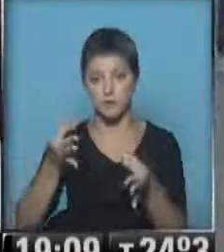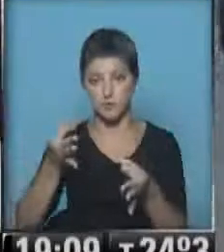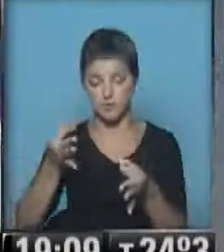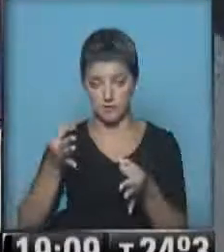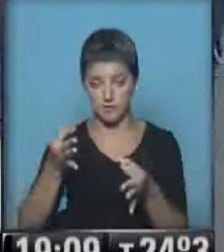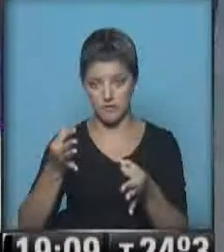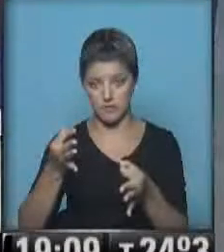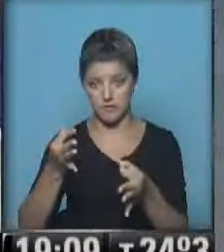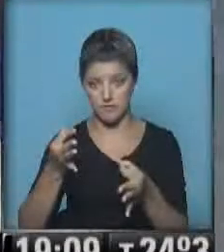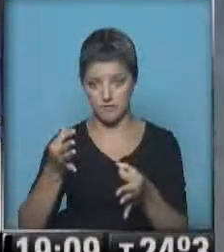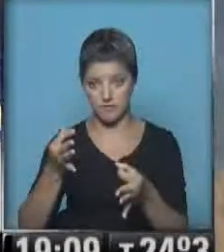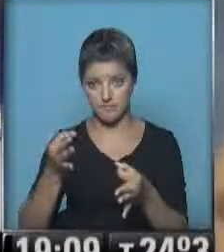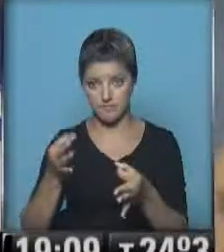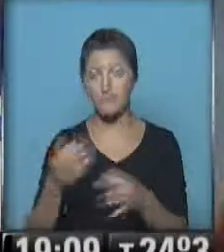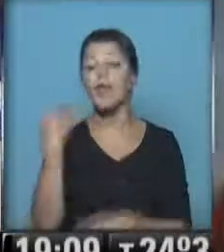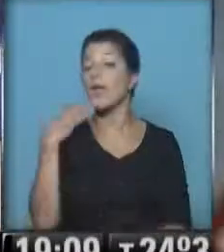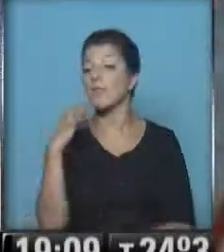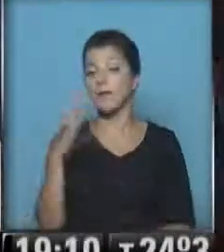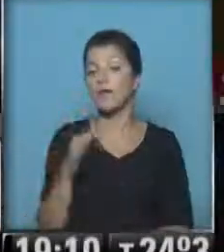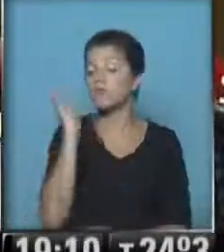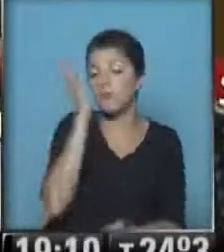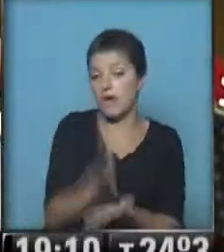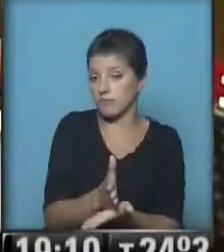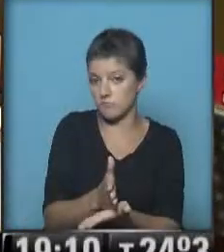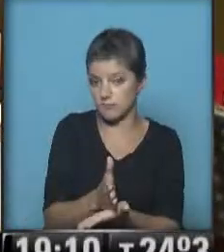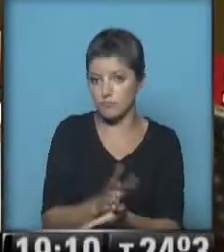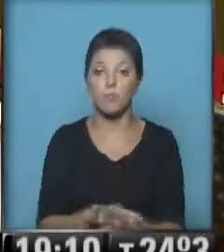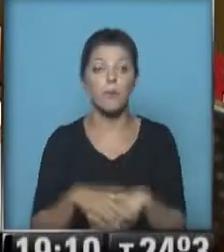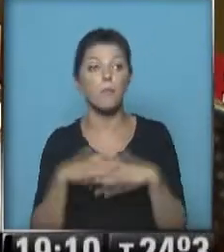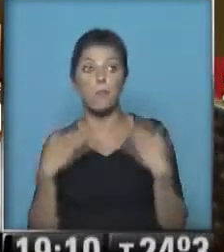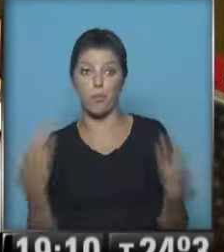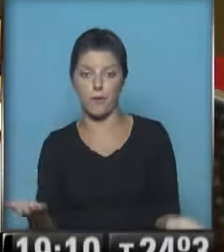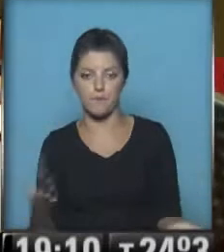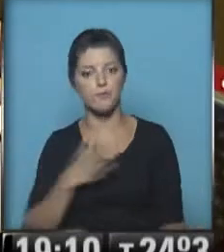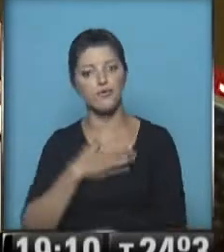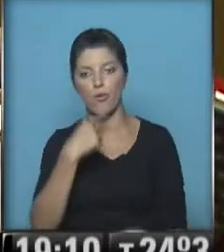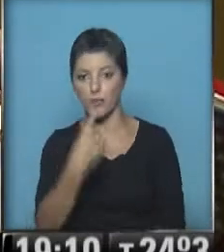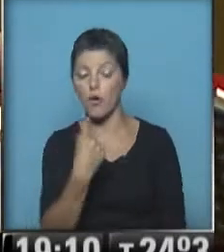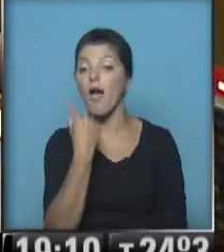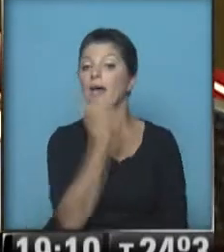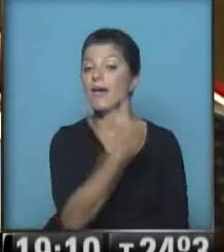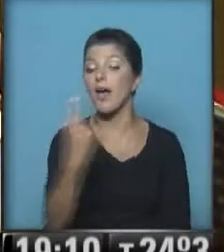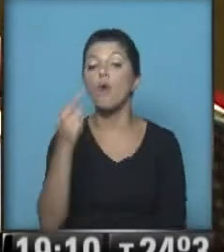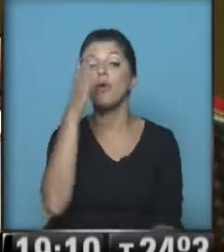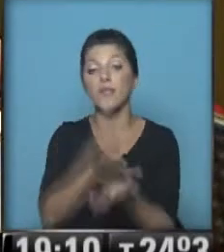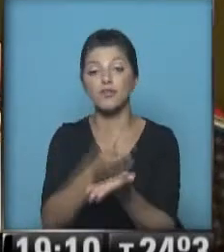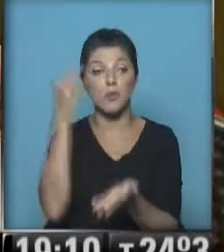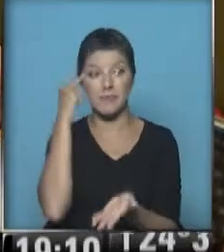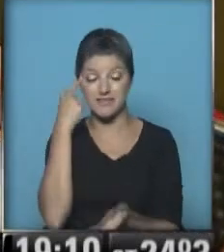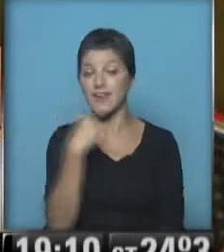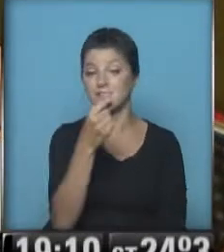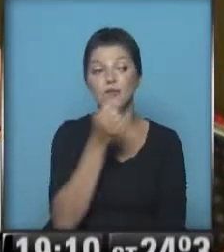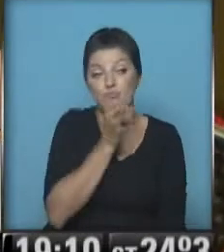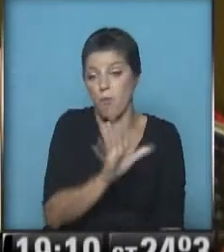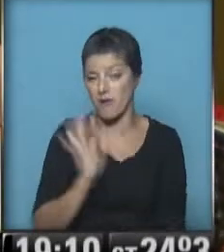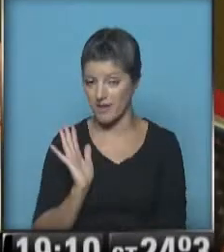naturalmente deba tener la condena pertinente. Bueno, yo les digo que cada uno tiene el derecho de pensar y decir lo que